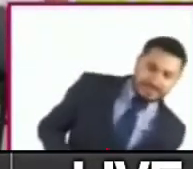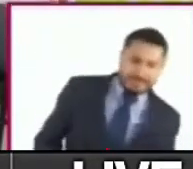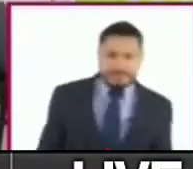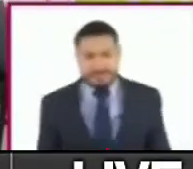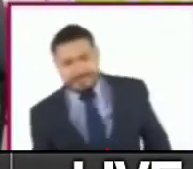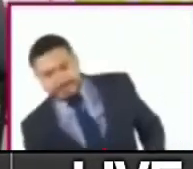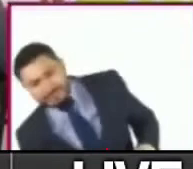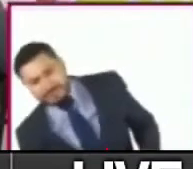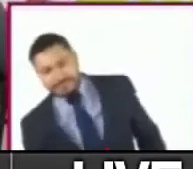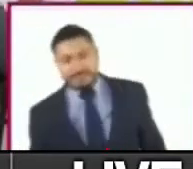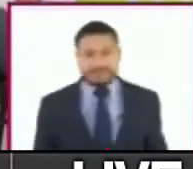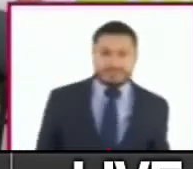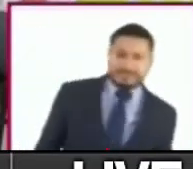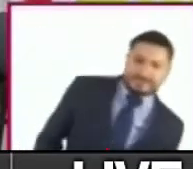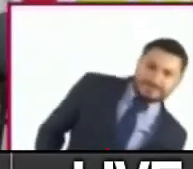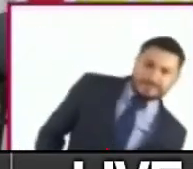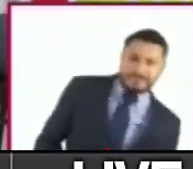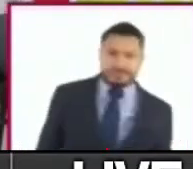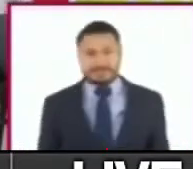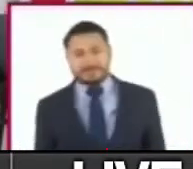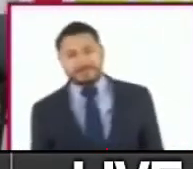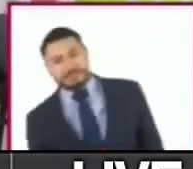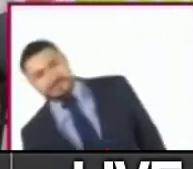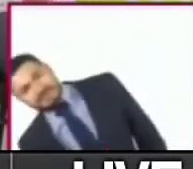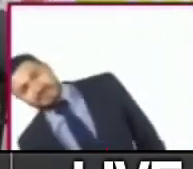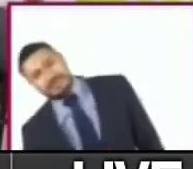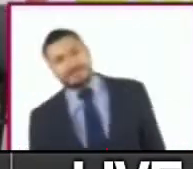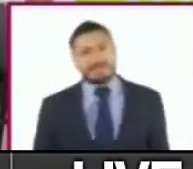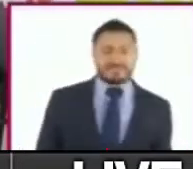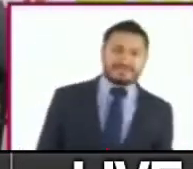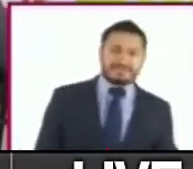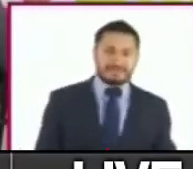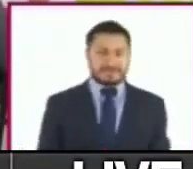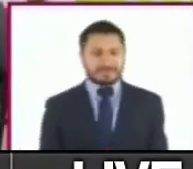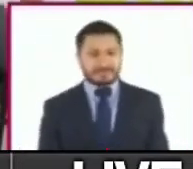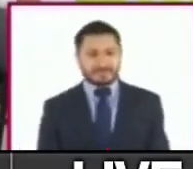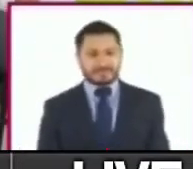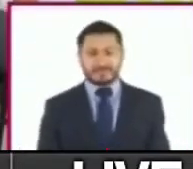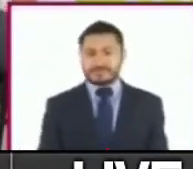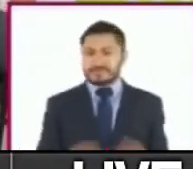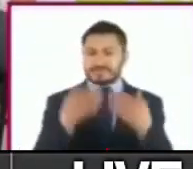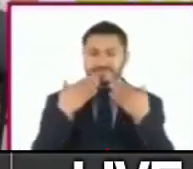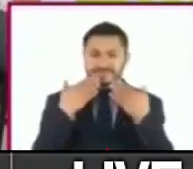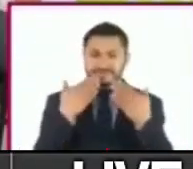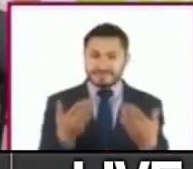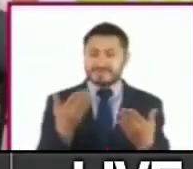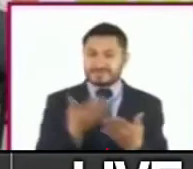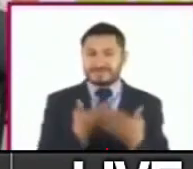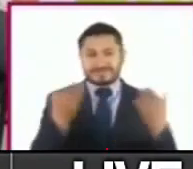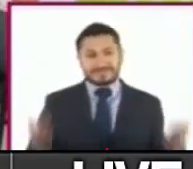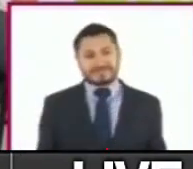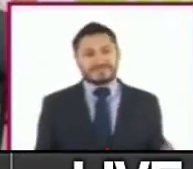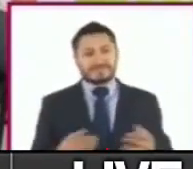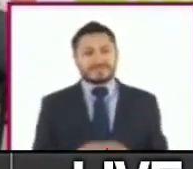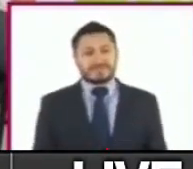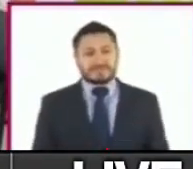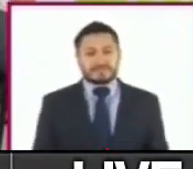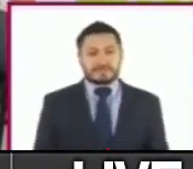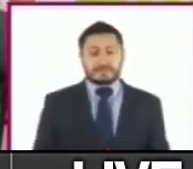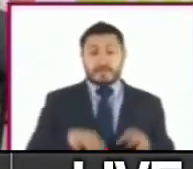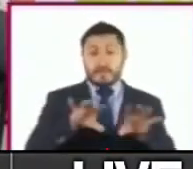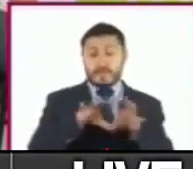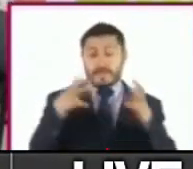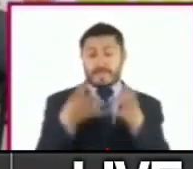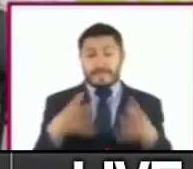7, 8, 9, 10. Muy bien. Ahora voy a llevar mi pelota hacia